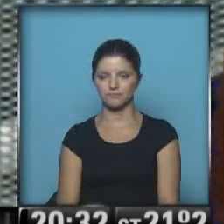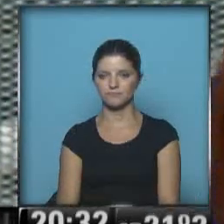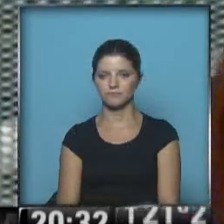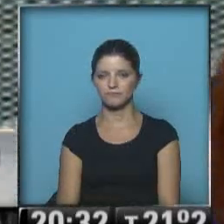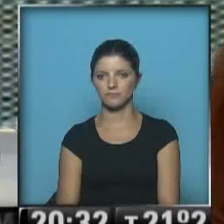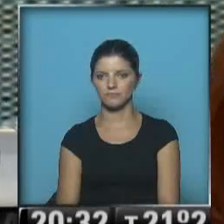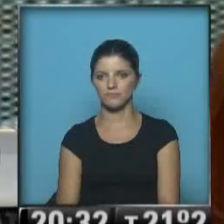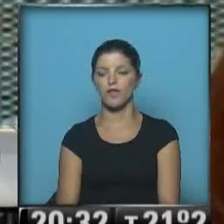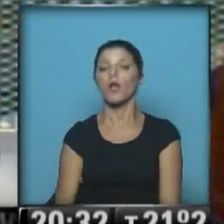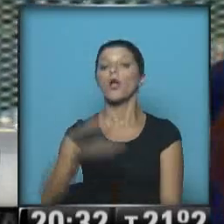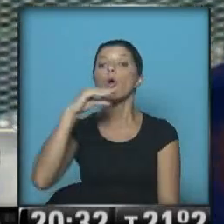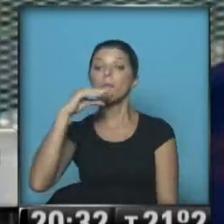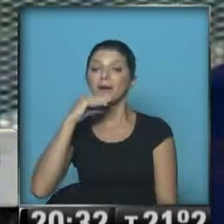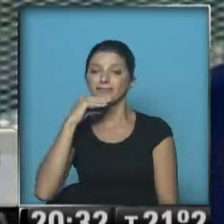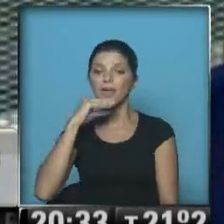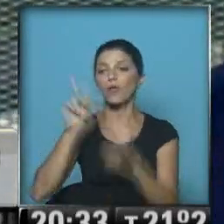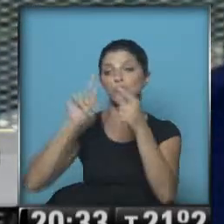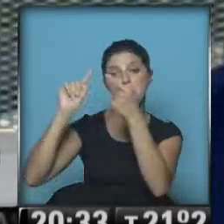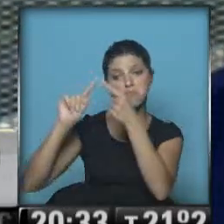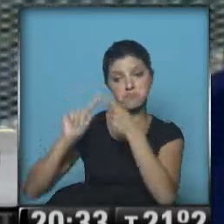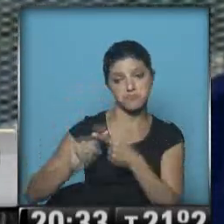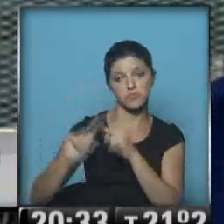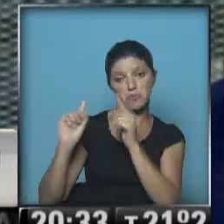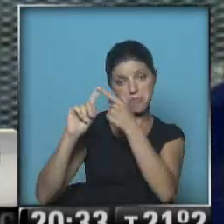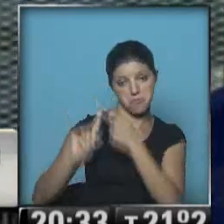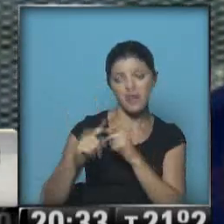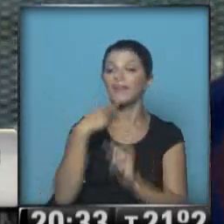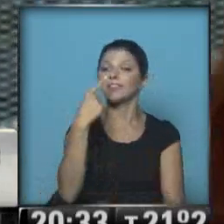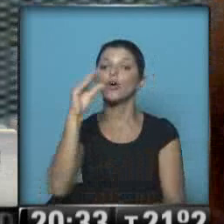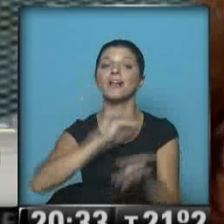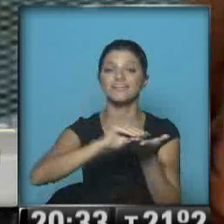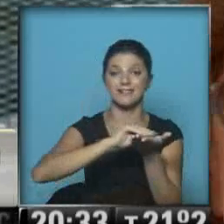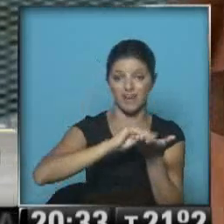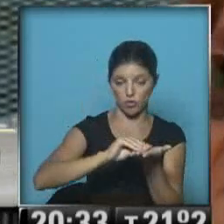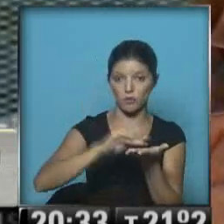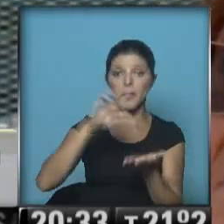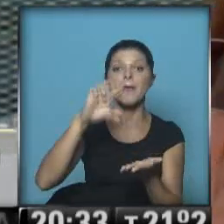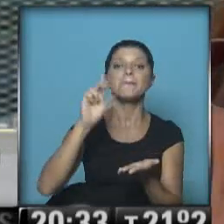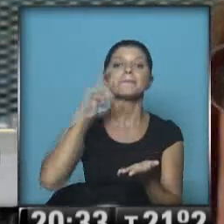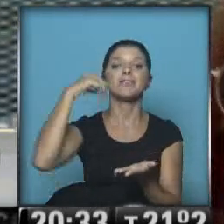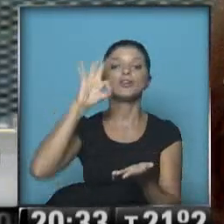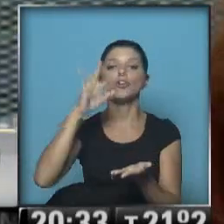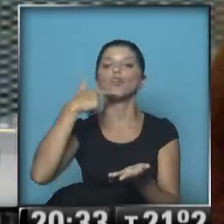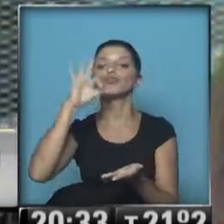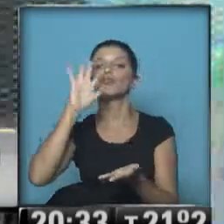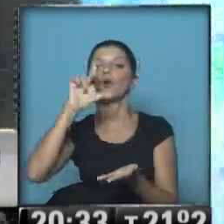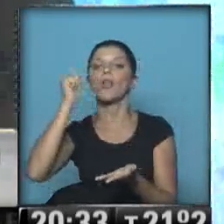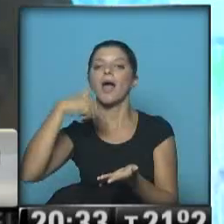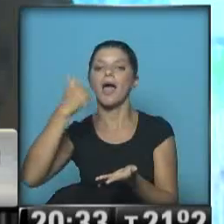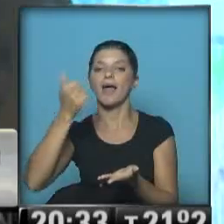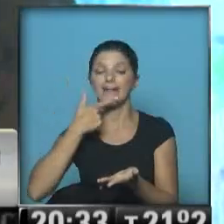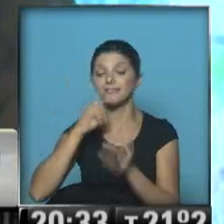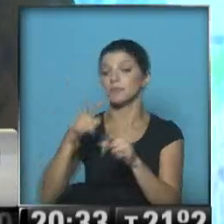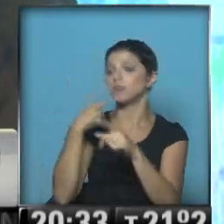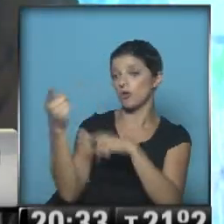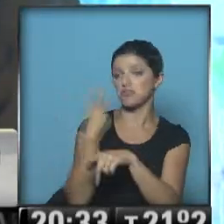Con Massa tenemos muchas coincidencias. Lo dijo el senador de Fauna, Fernando Pino Solanas. También admitió que conversó